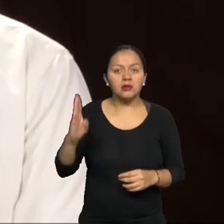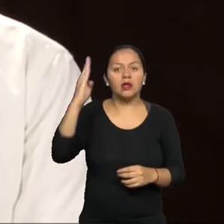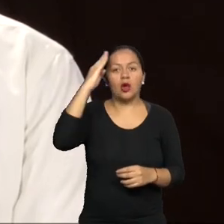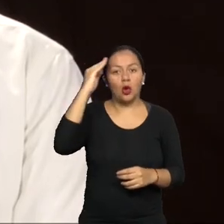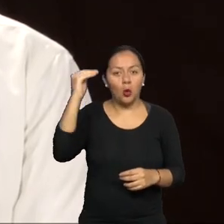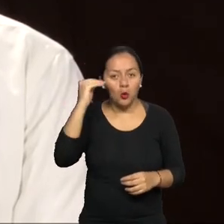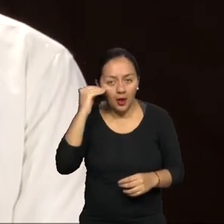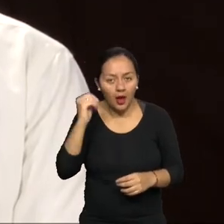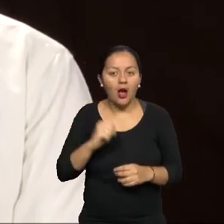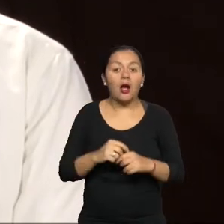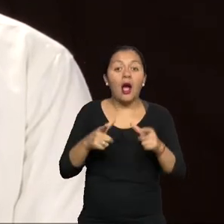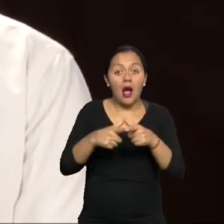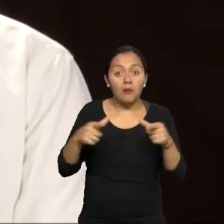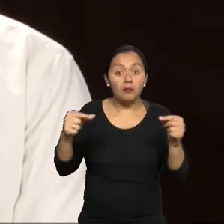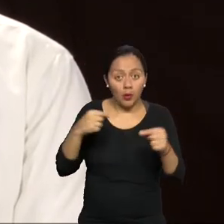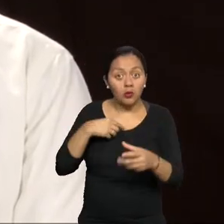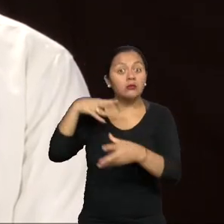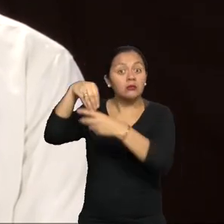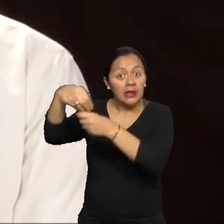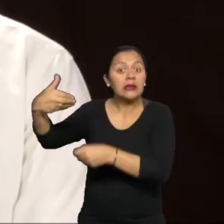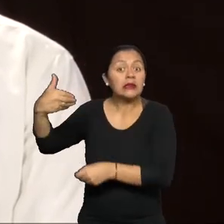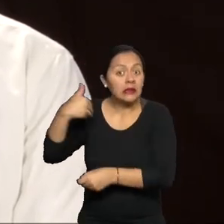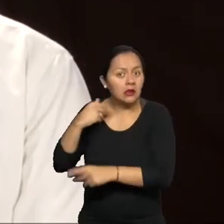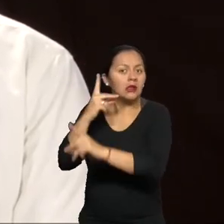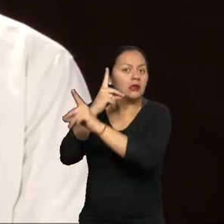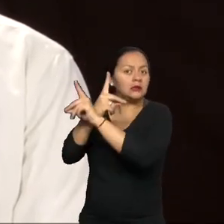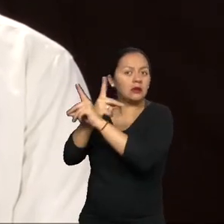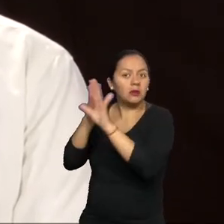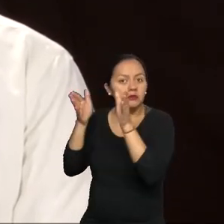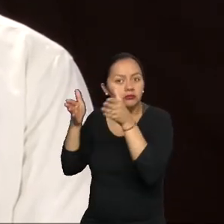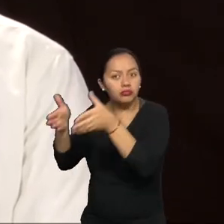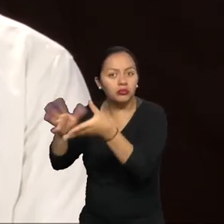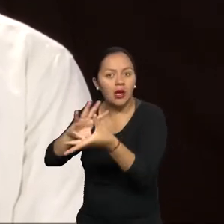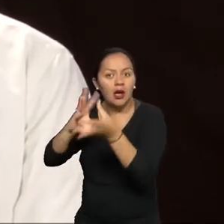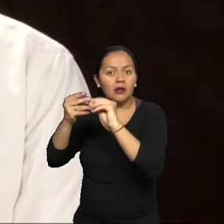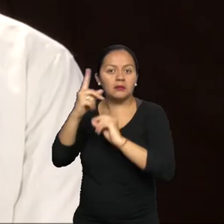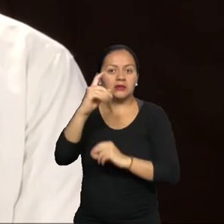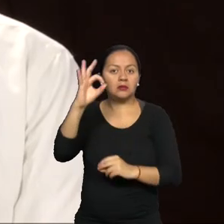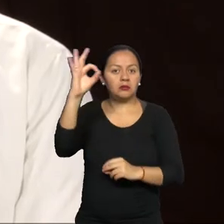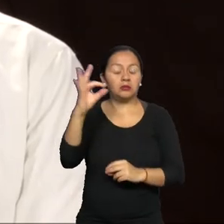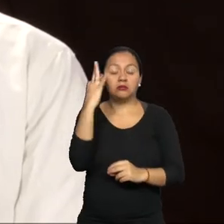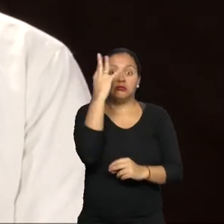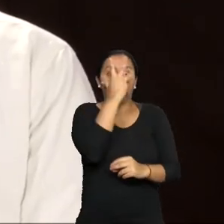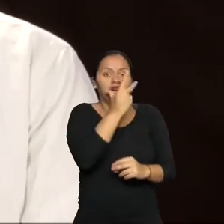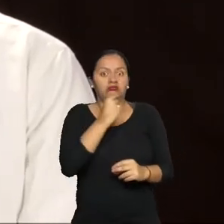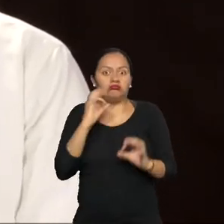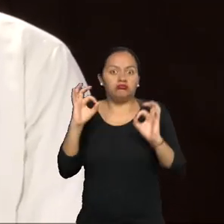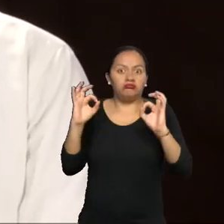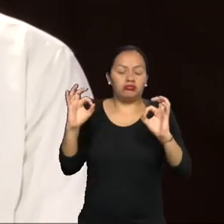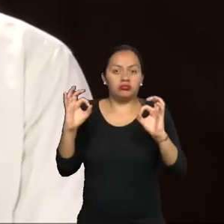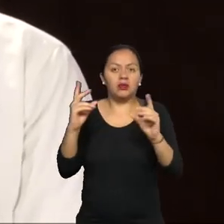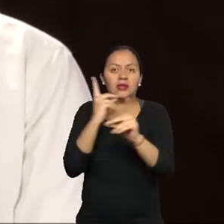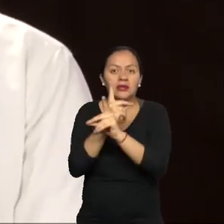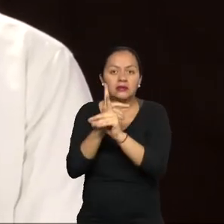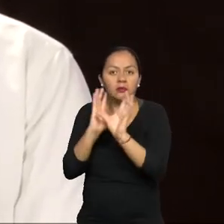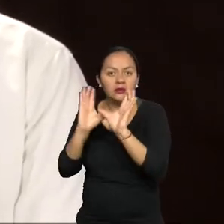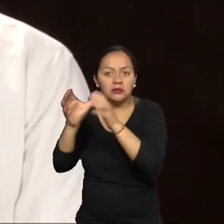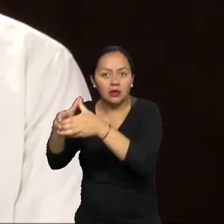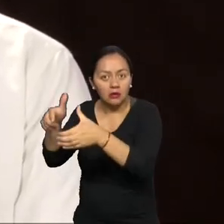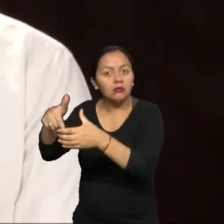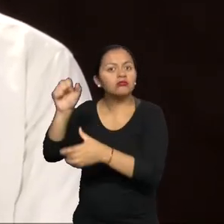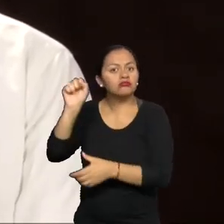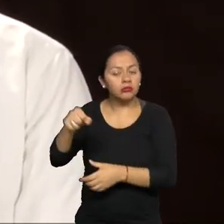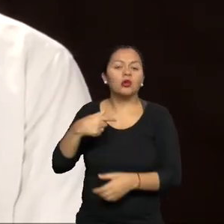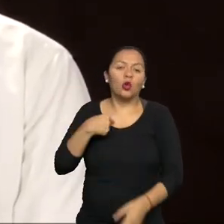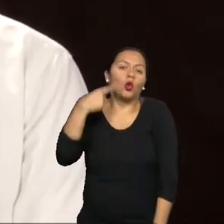existen escenarios paralímpicos hermosos, gigantes, adaptados, 100%, para todas las discapacidades. Y eso es